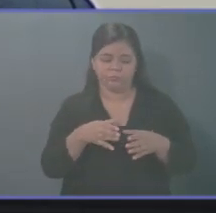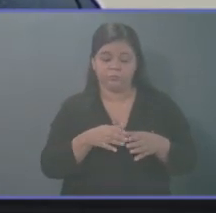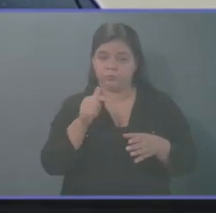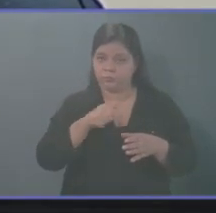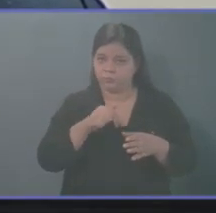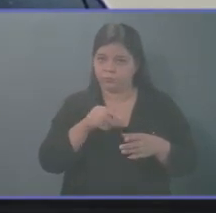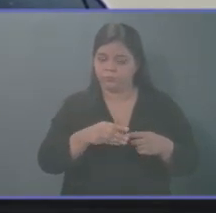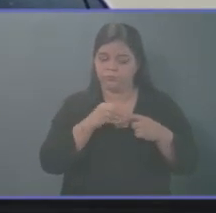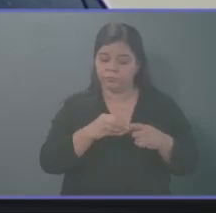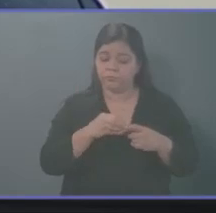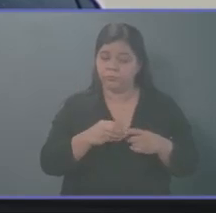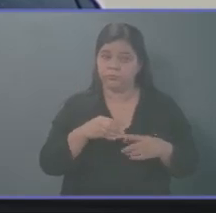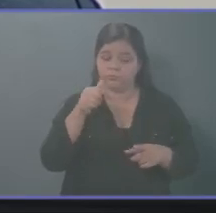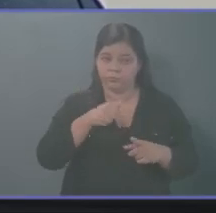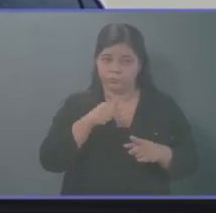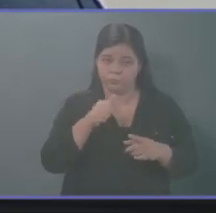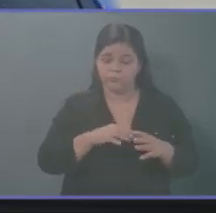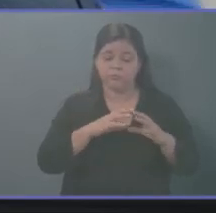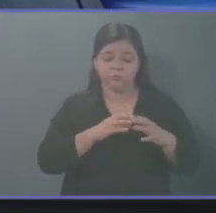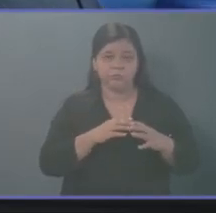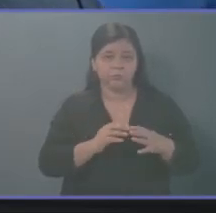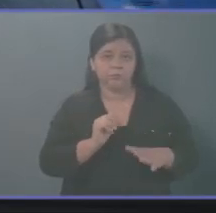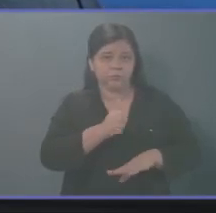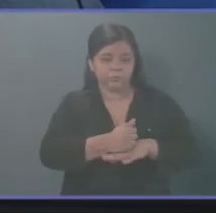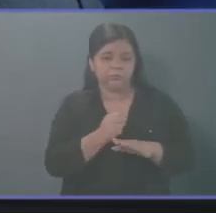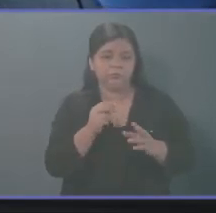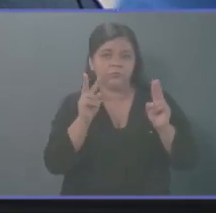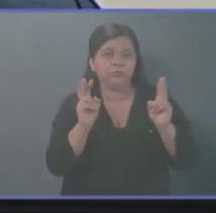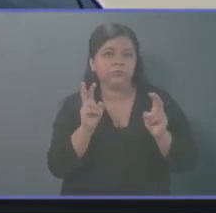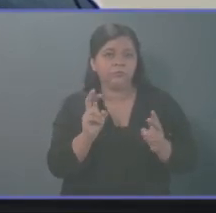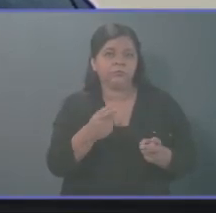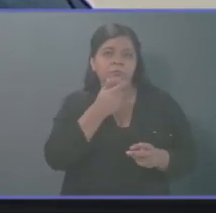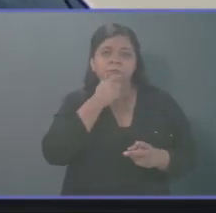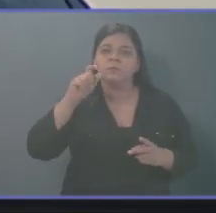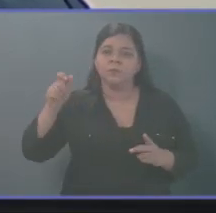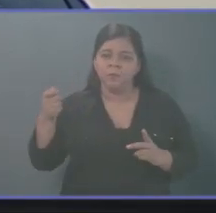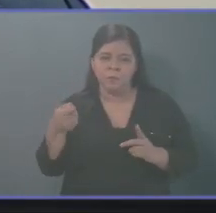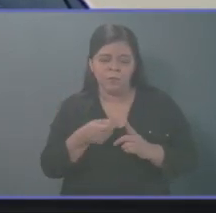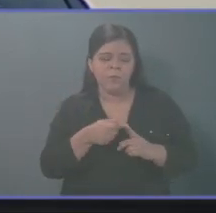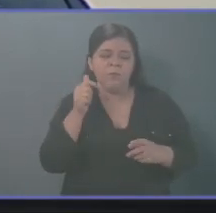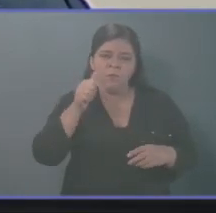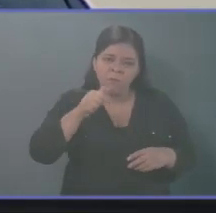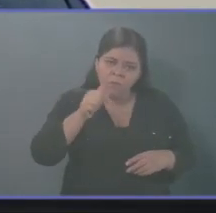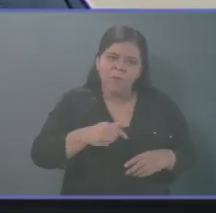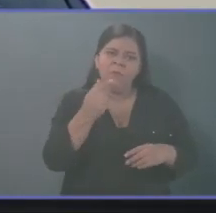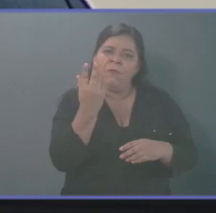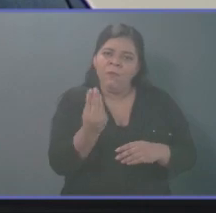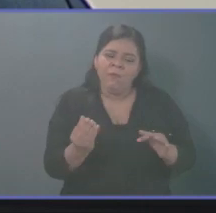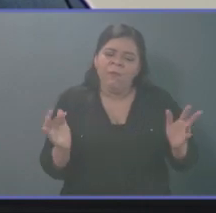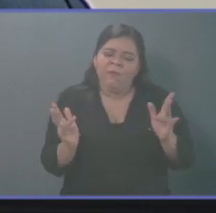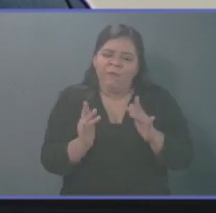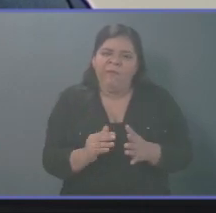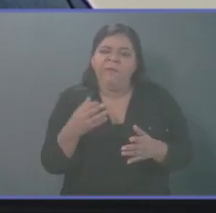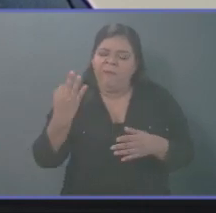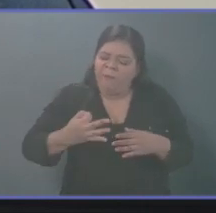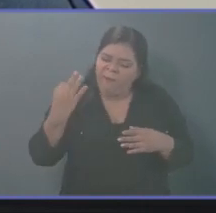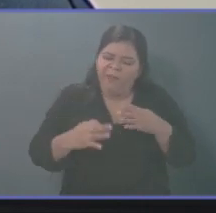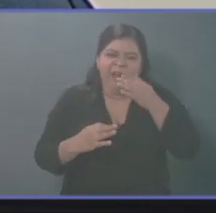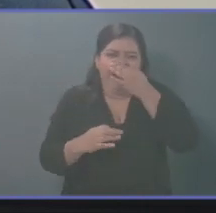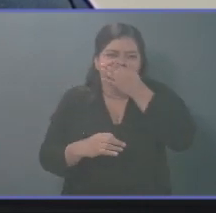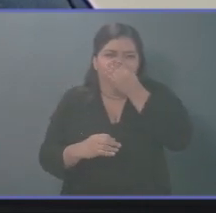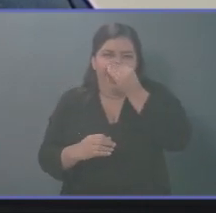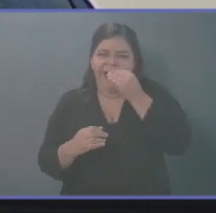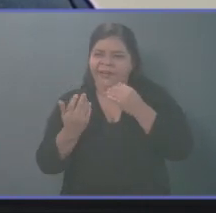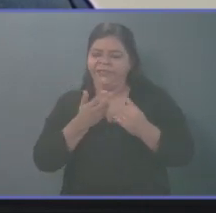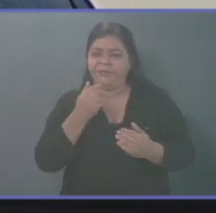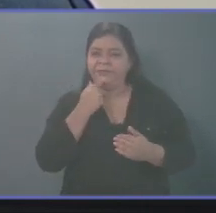Pensiones, la comisión especial que se ha creado para ver el tema de las pensiones, debiera reunirse para ver este tema.